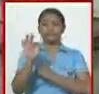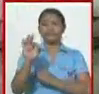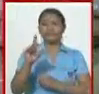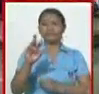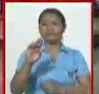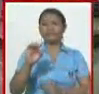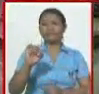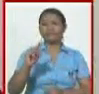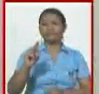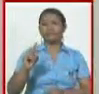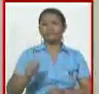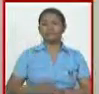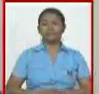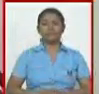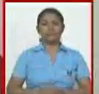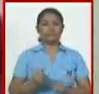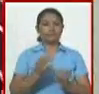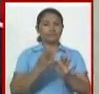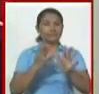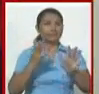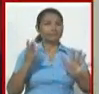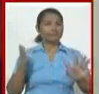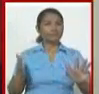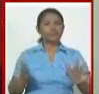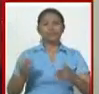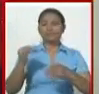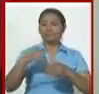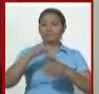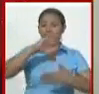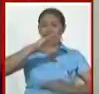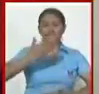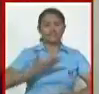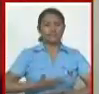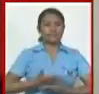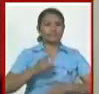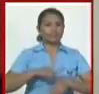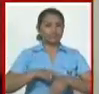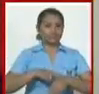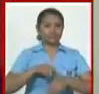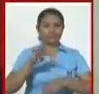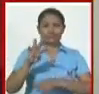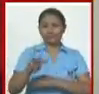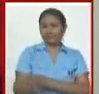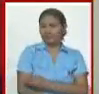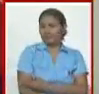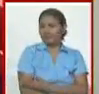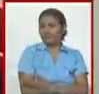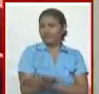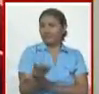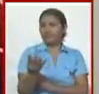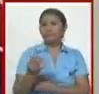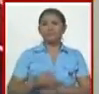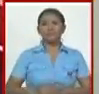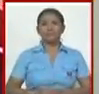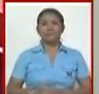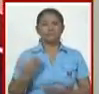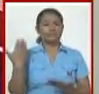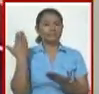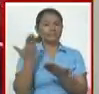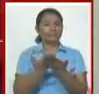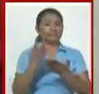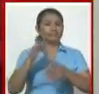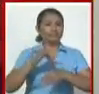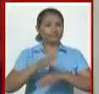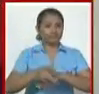el formulario si estamos en la fila para inscribir a mi hijo desde las 4 de la cuatro de la mañana hemos venido